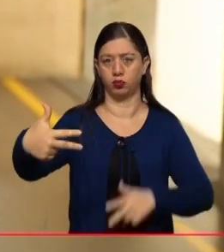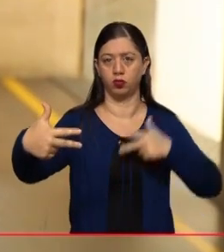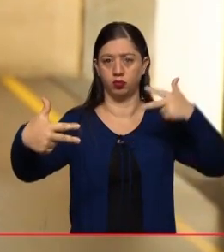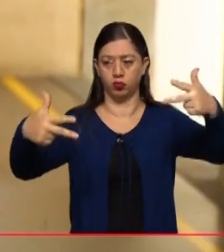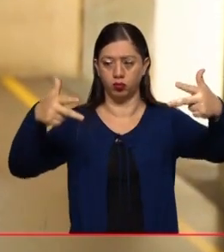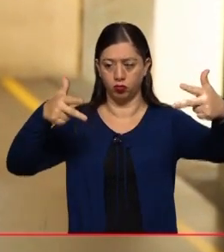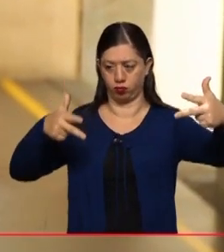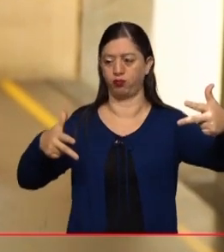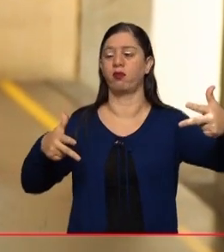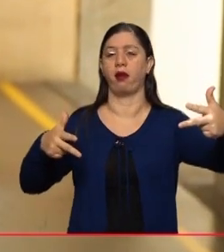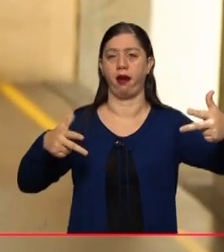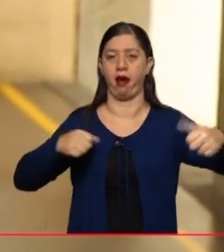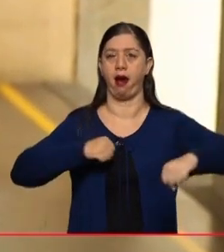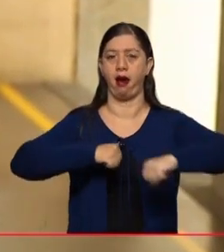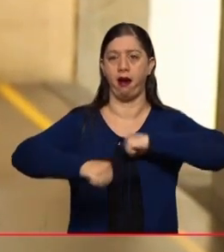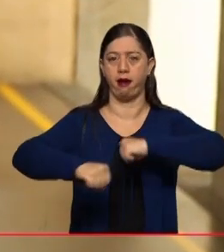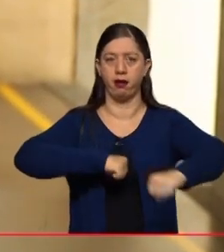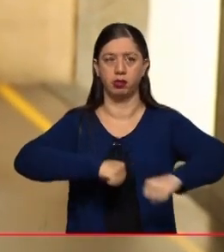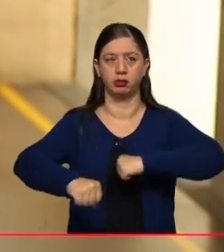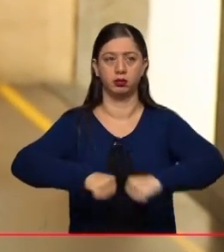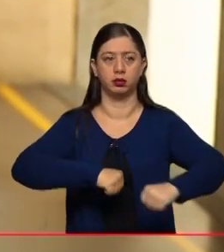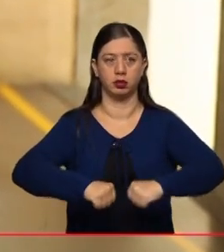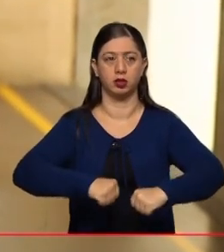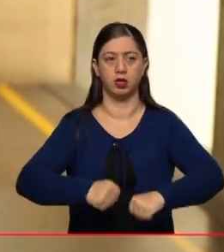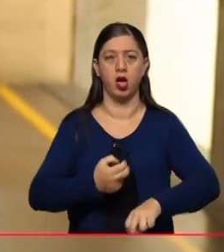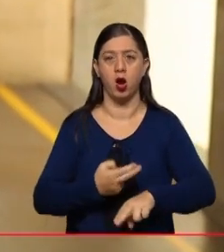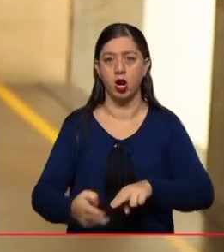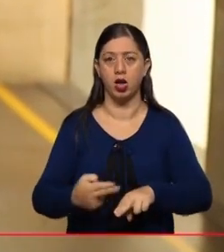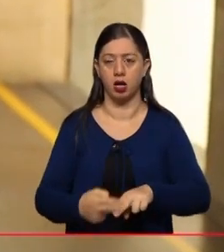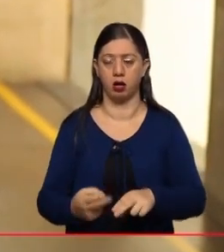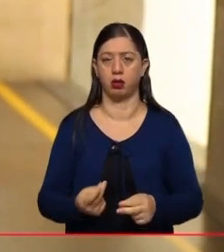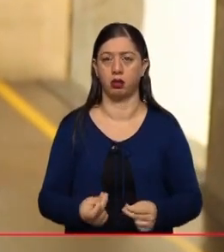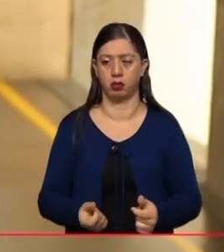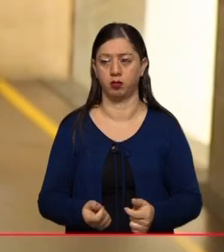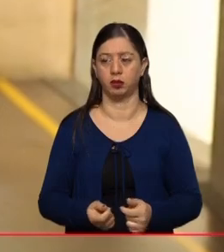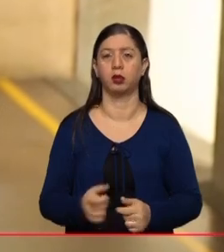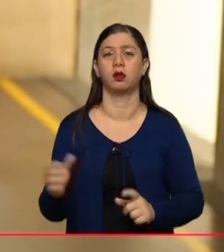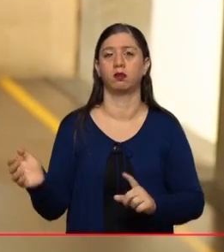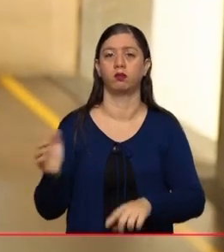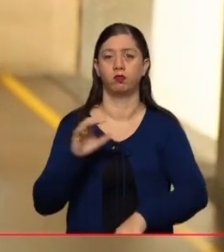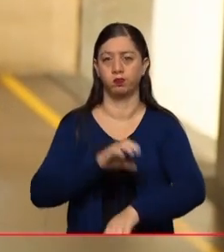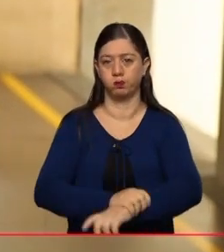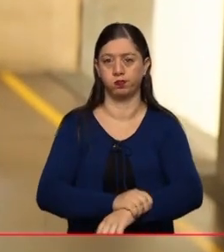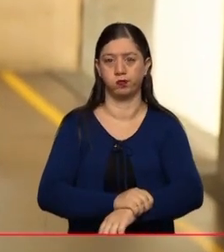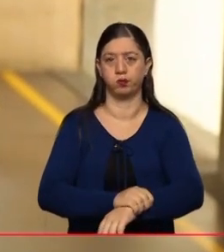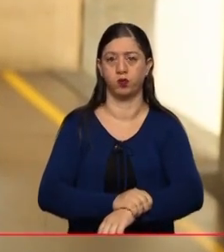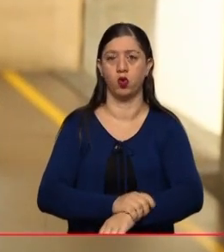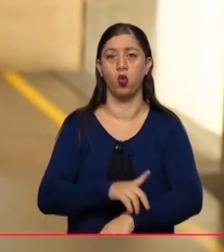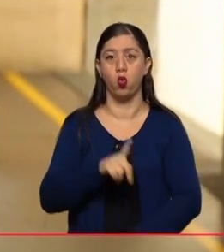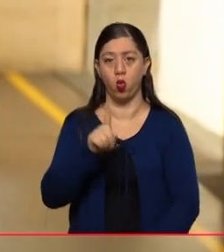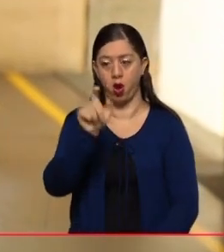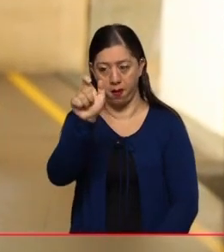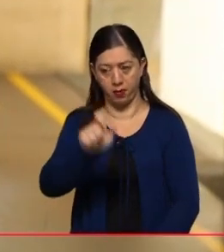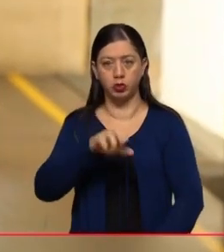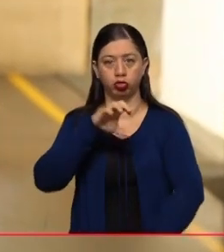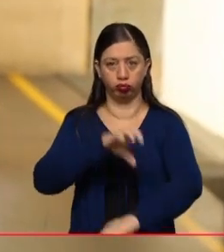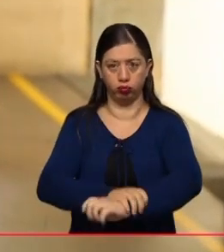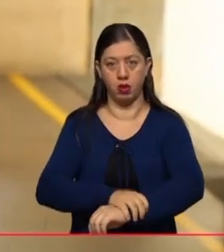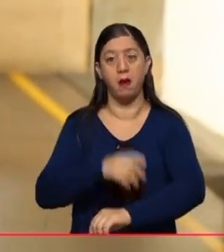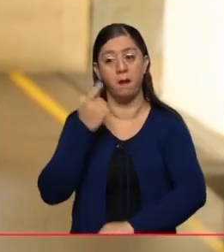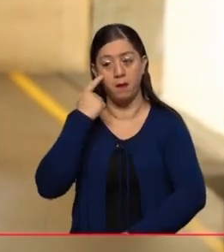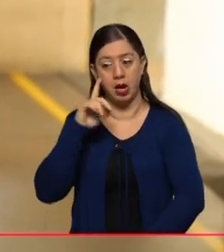seguridad logramos activarlas prontamente y poder darle captura a una de las personas que